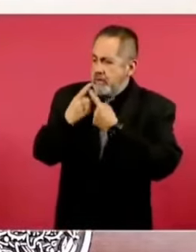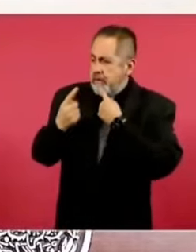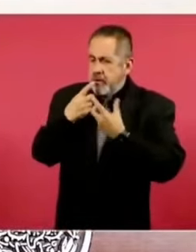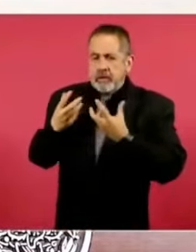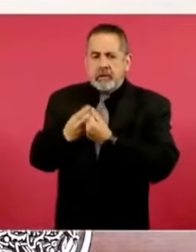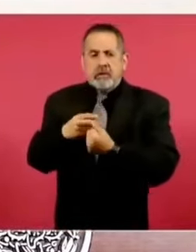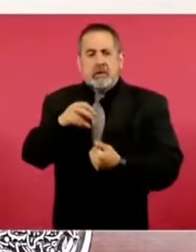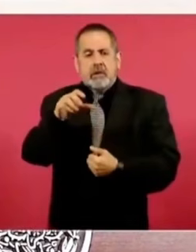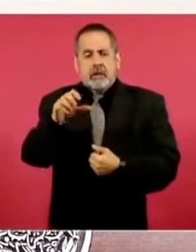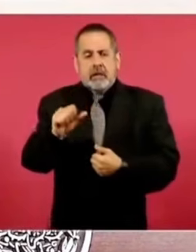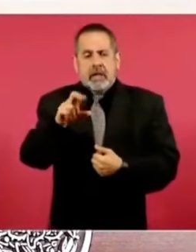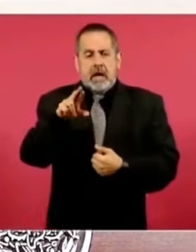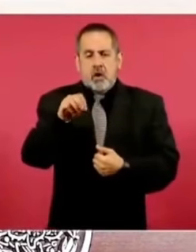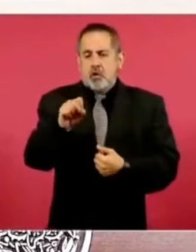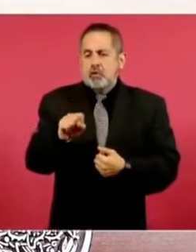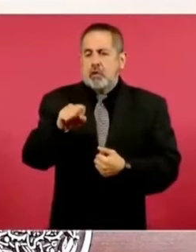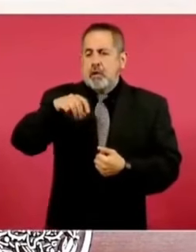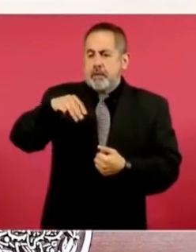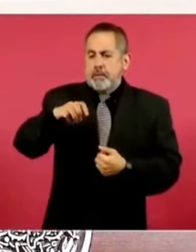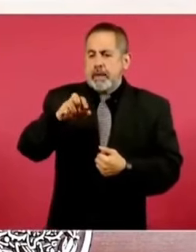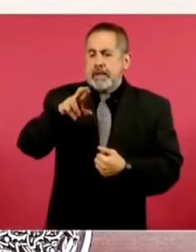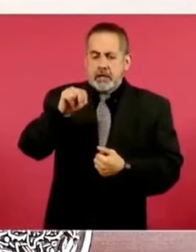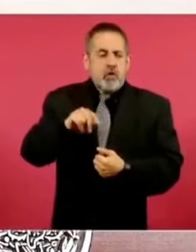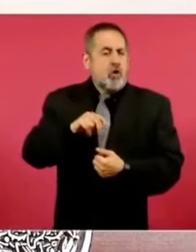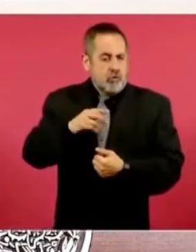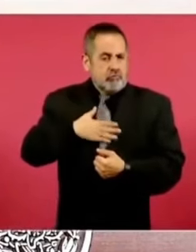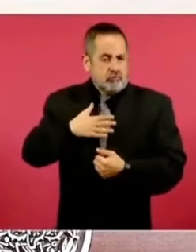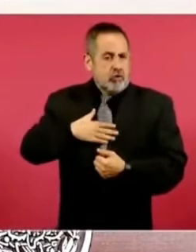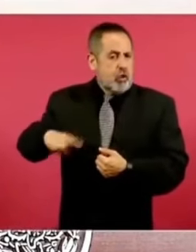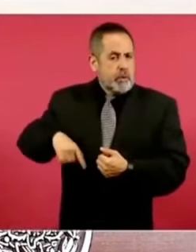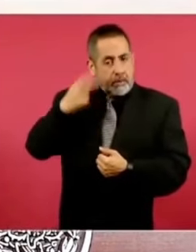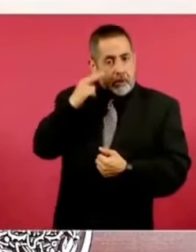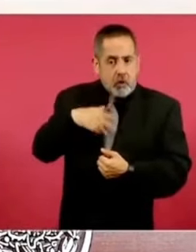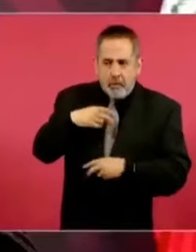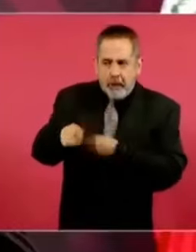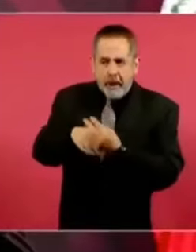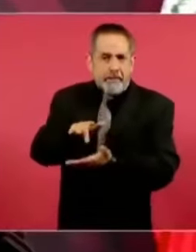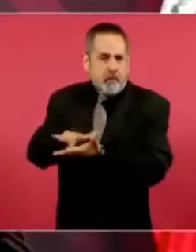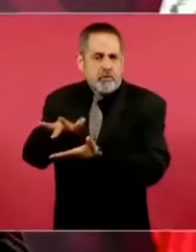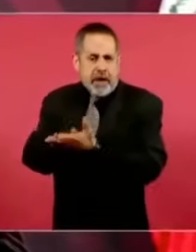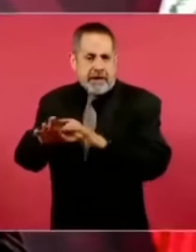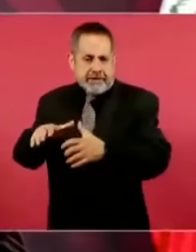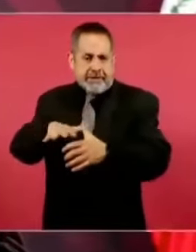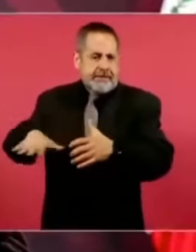con Carlos Merino, para apoyarlo en todo, y